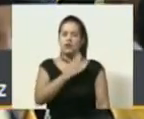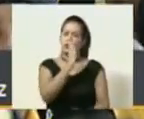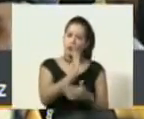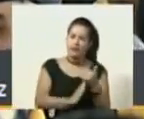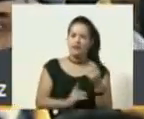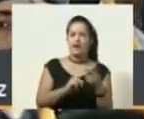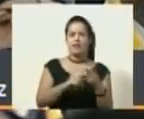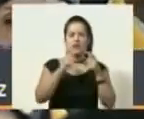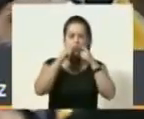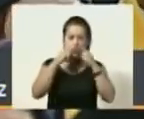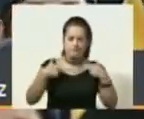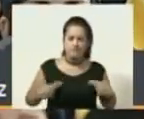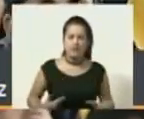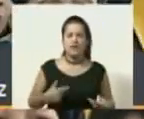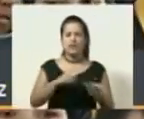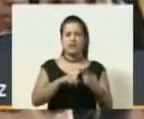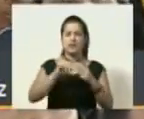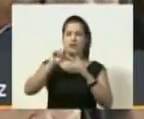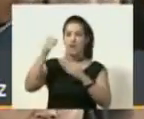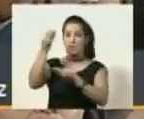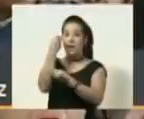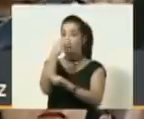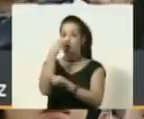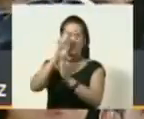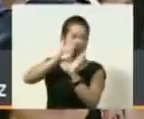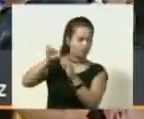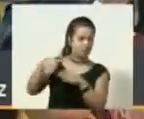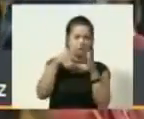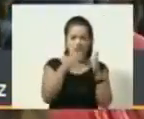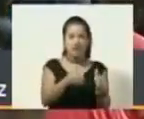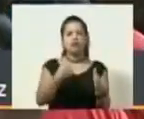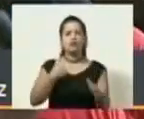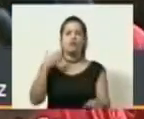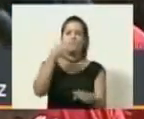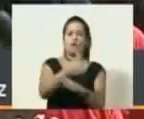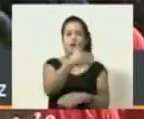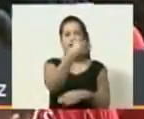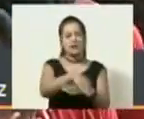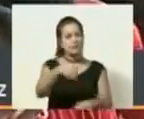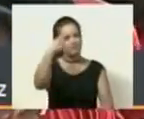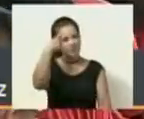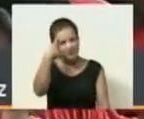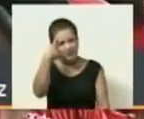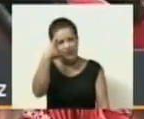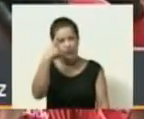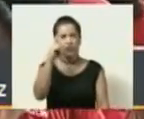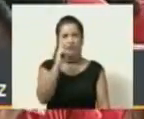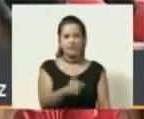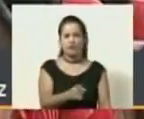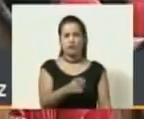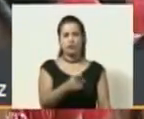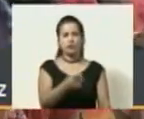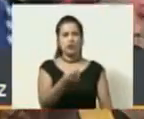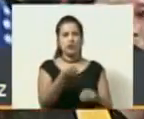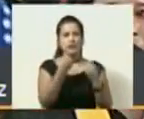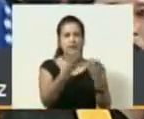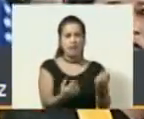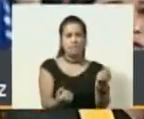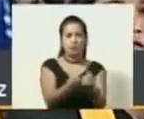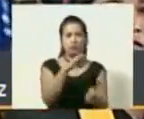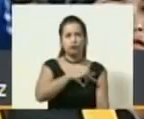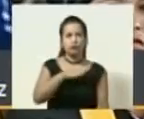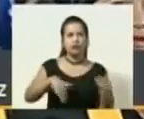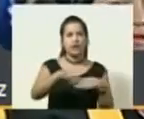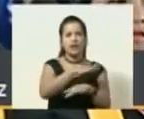de humanismo, de anticapitalismo. Nosotros vamos a la calle pensando en que le debemos algo a la sociedad, le debemos algo